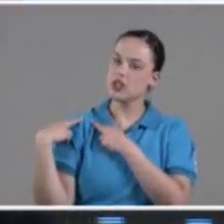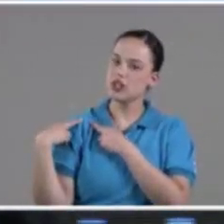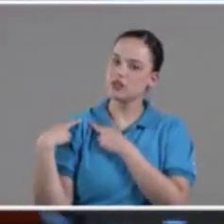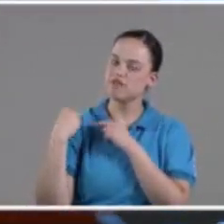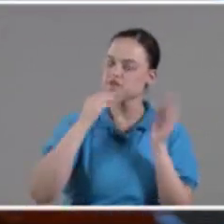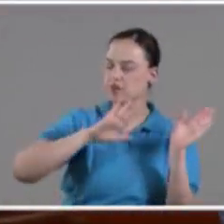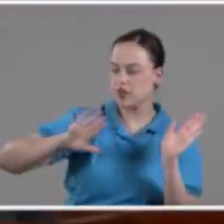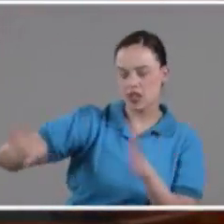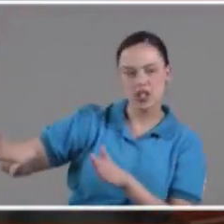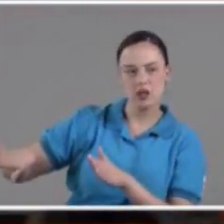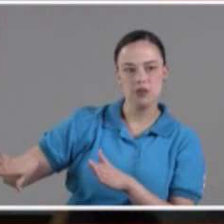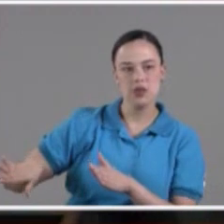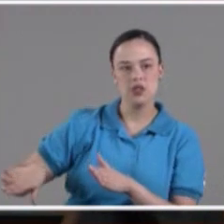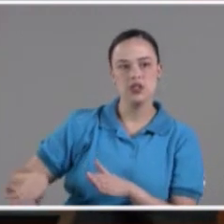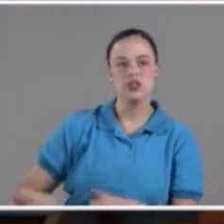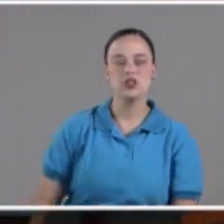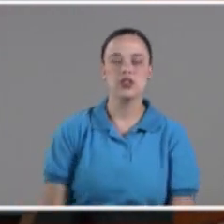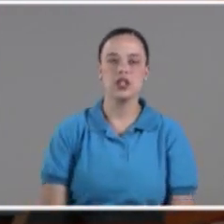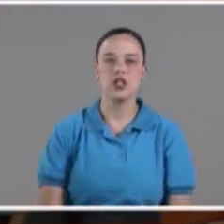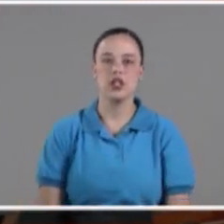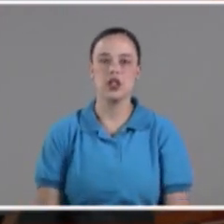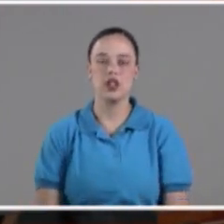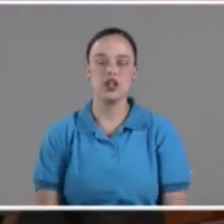dejemos de autojustificarnos